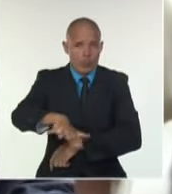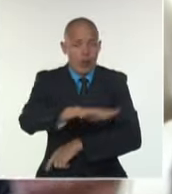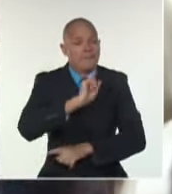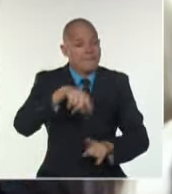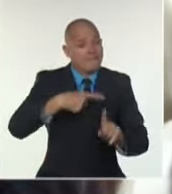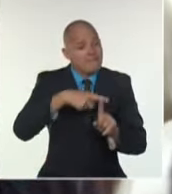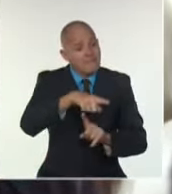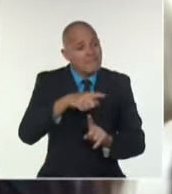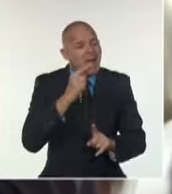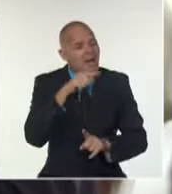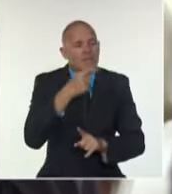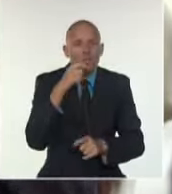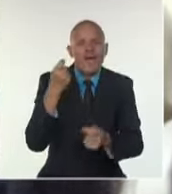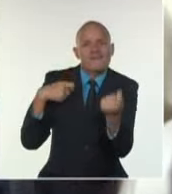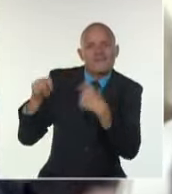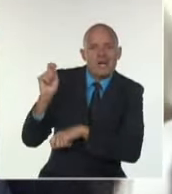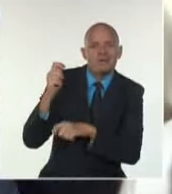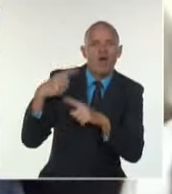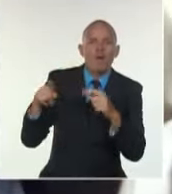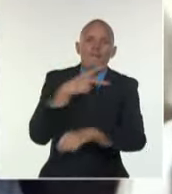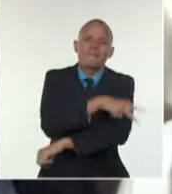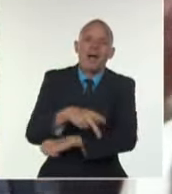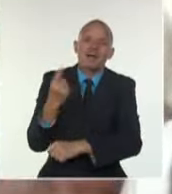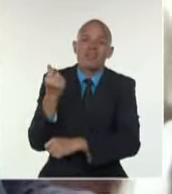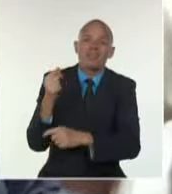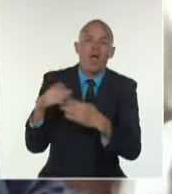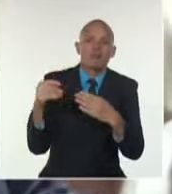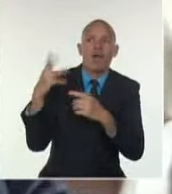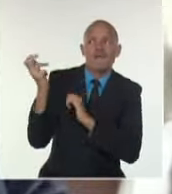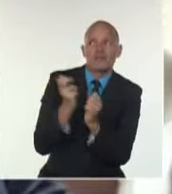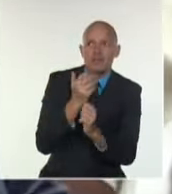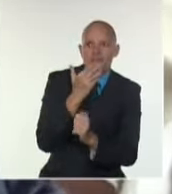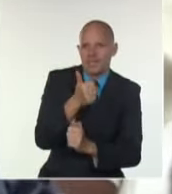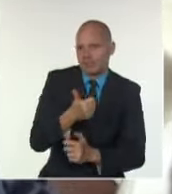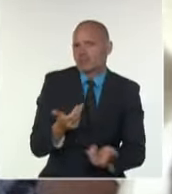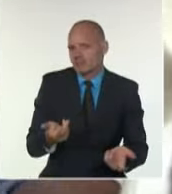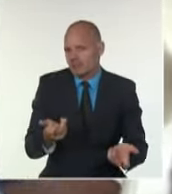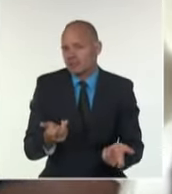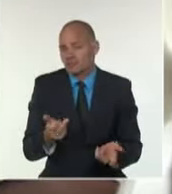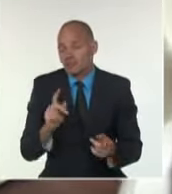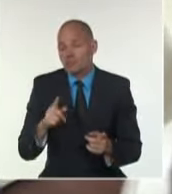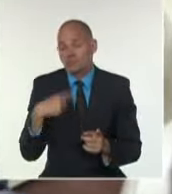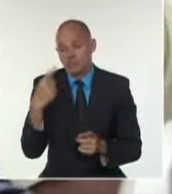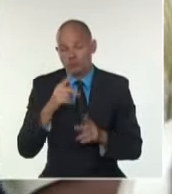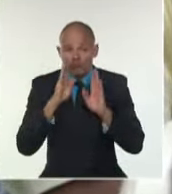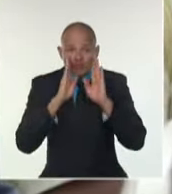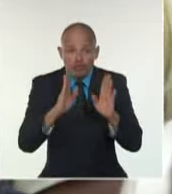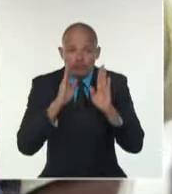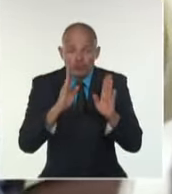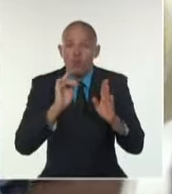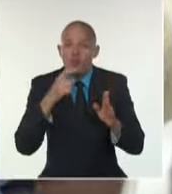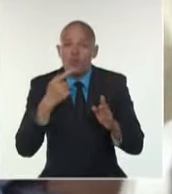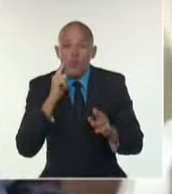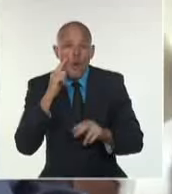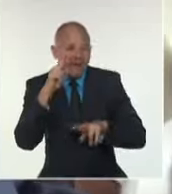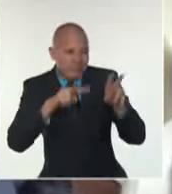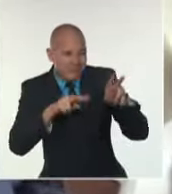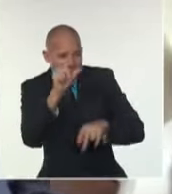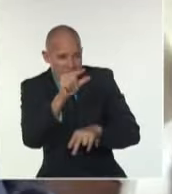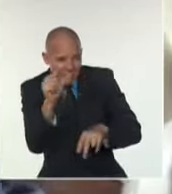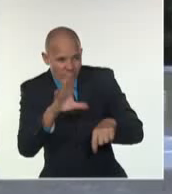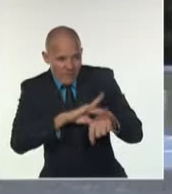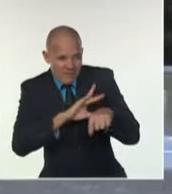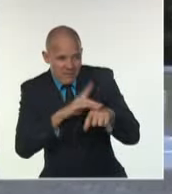exportación, siempre pensando en el enfoque de la pesquisa masiva, el diagnóstico a los pesquisados y